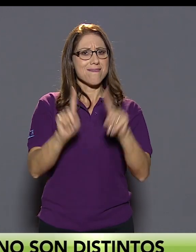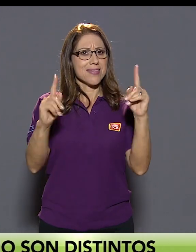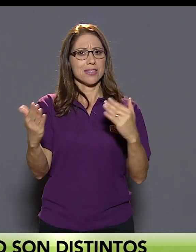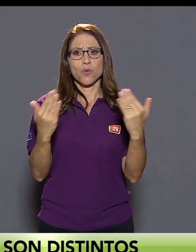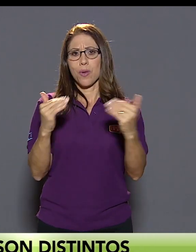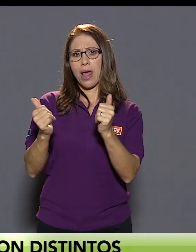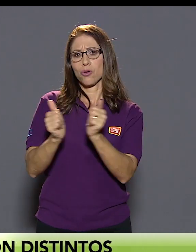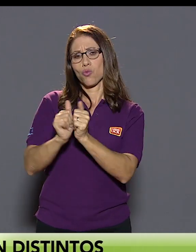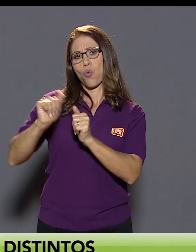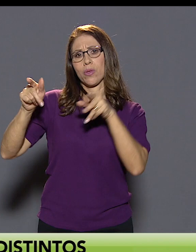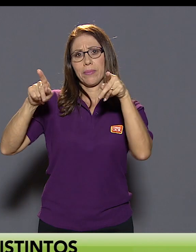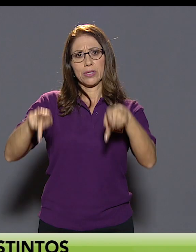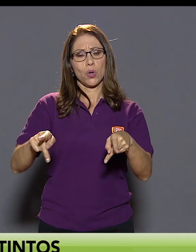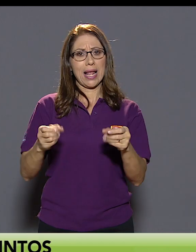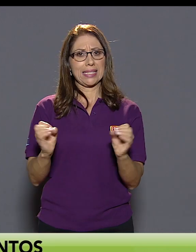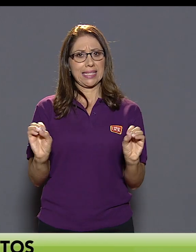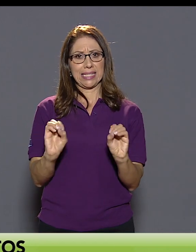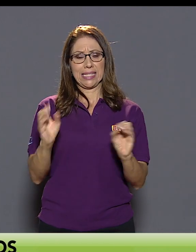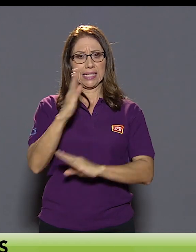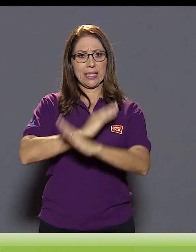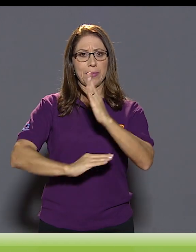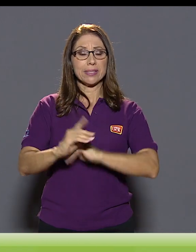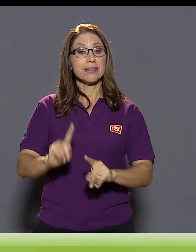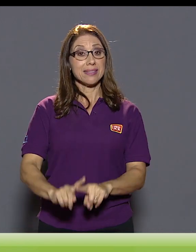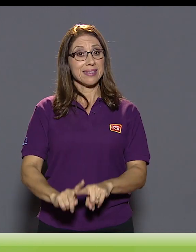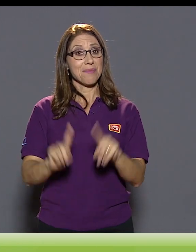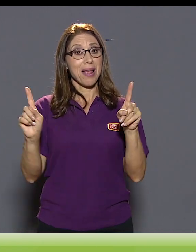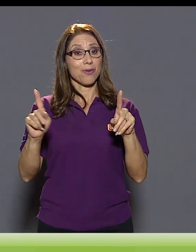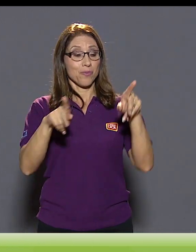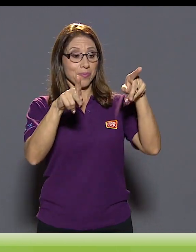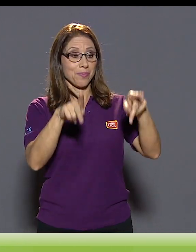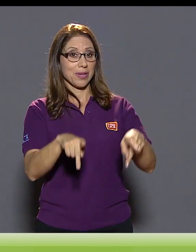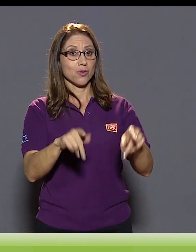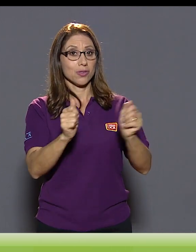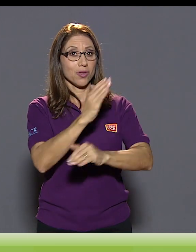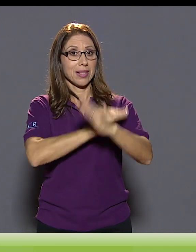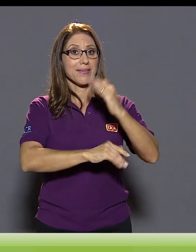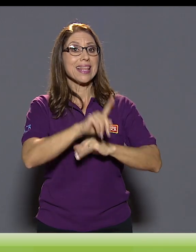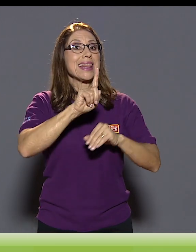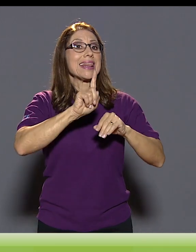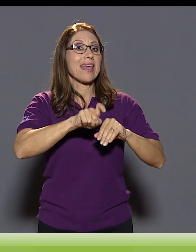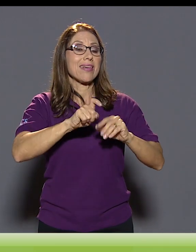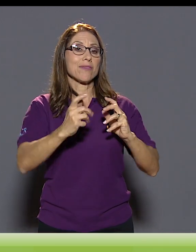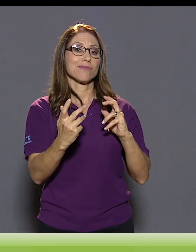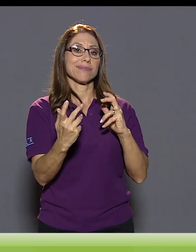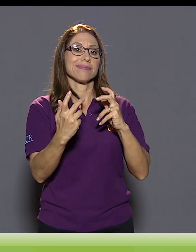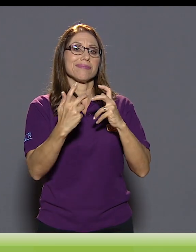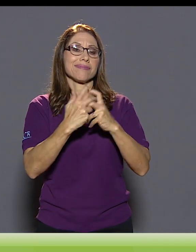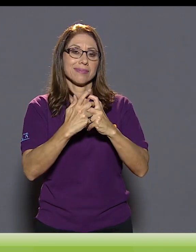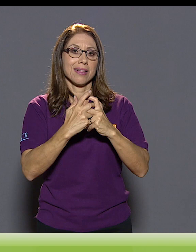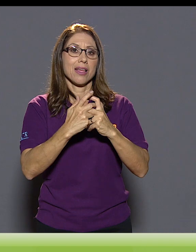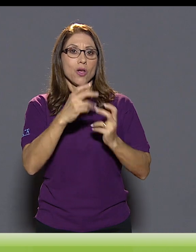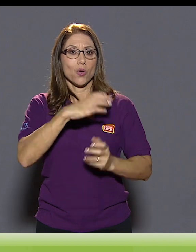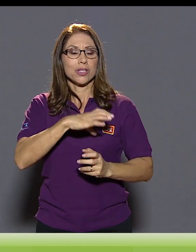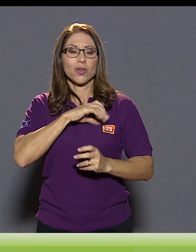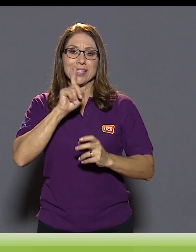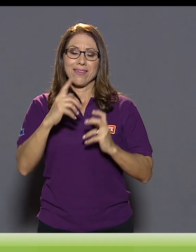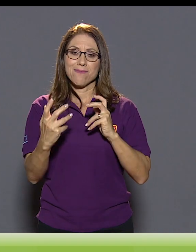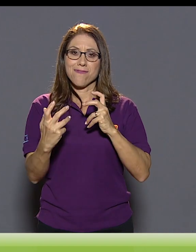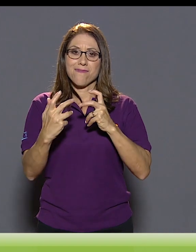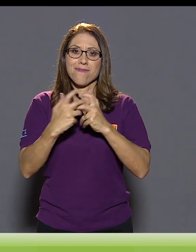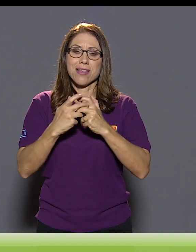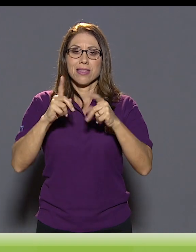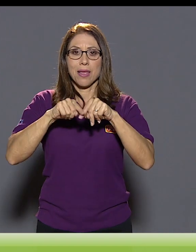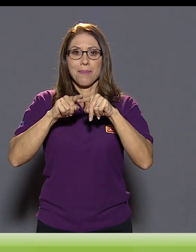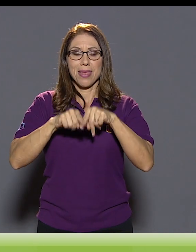distintos a los de cualquier persona sin discapacidad. Sin embargo, estas deben adecuarse dependiendo de la condición del paciente. En